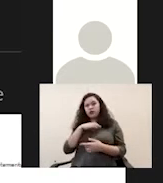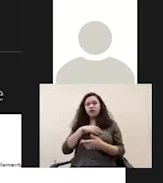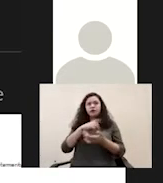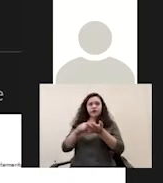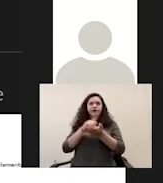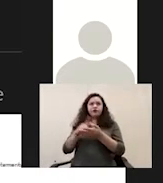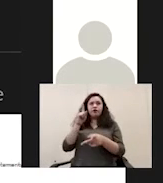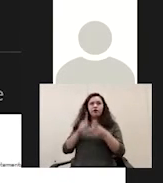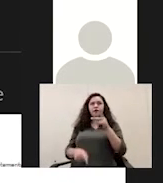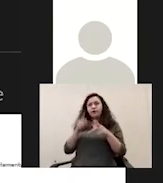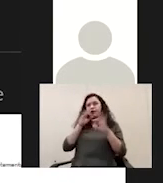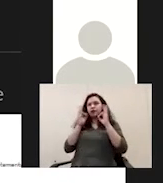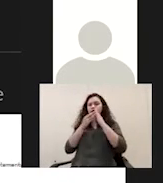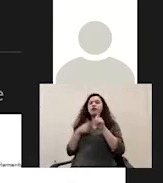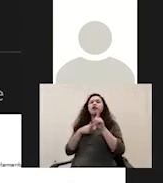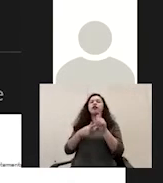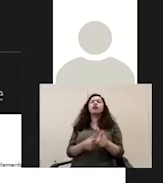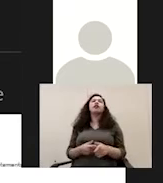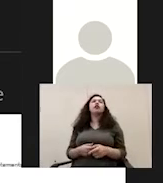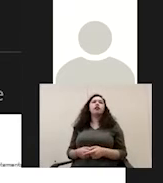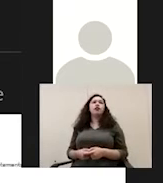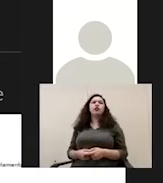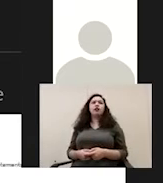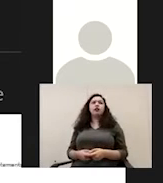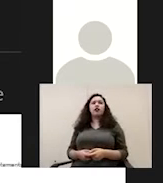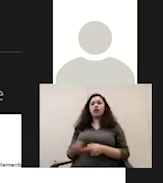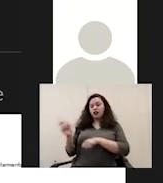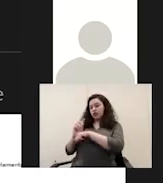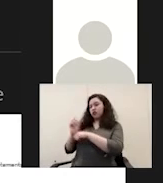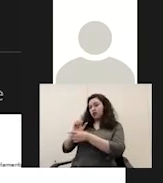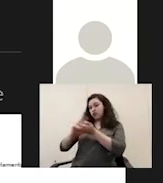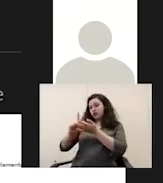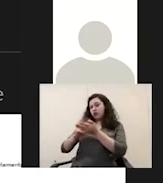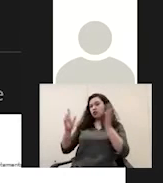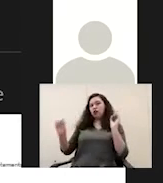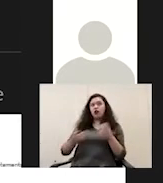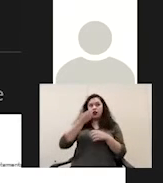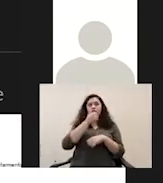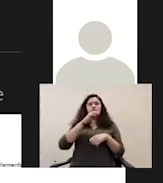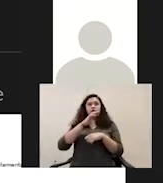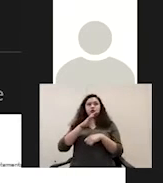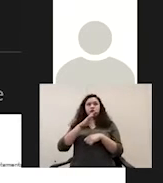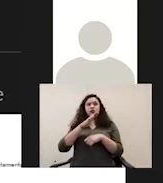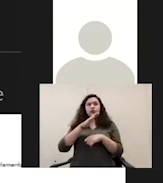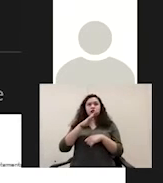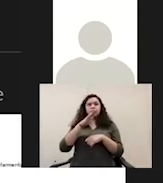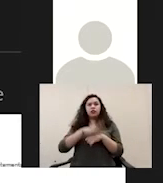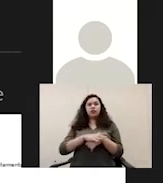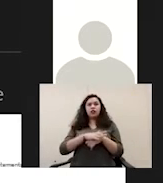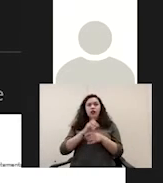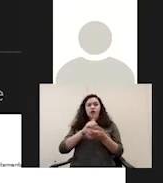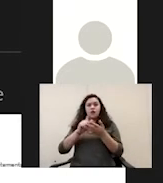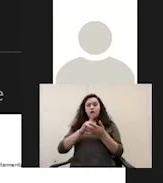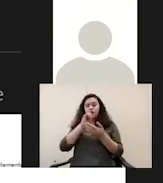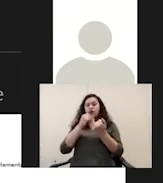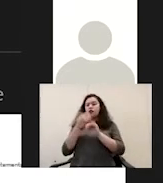de manera permanente, ya sea una limpieza diaria o una limpieza exhaustiva. Entonces, como les mencionaba hace un